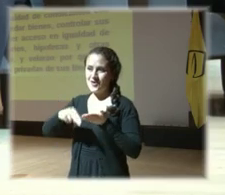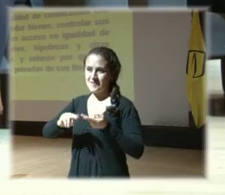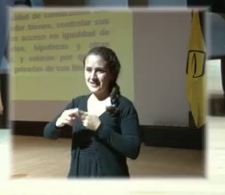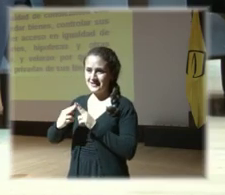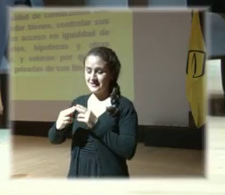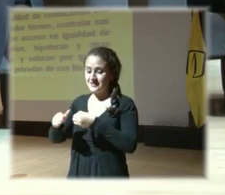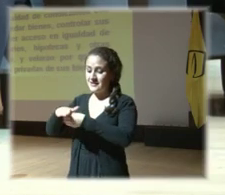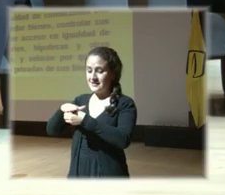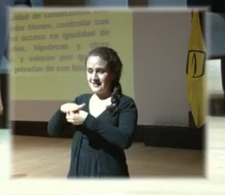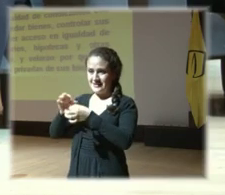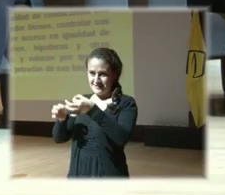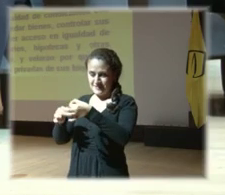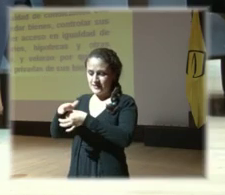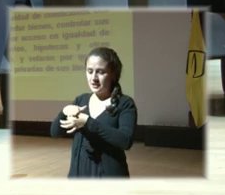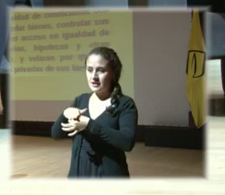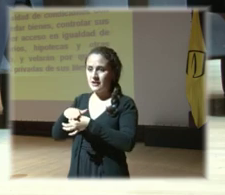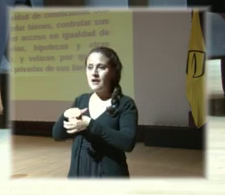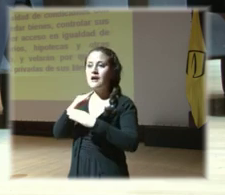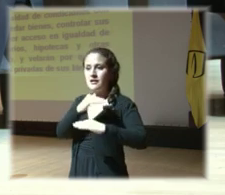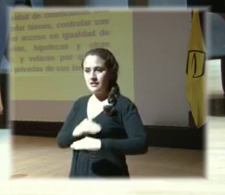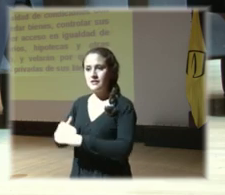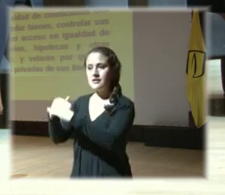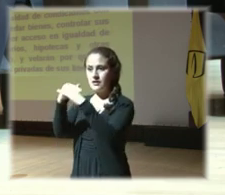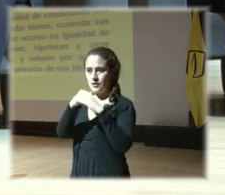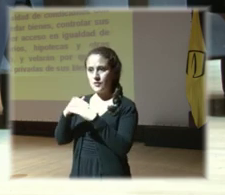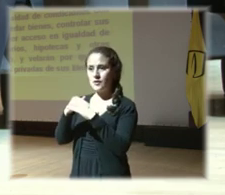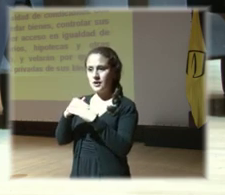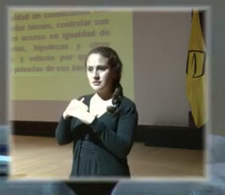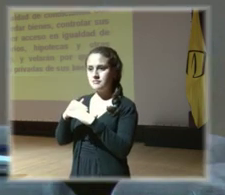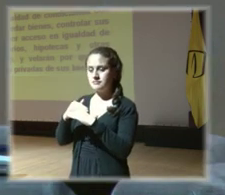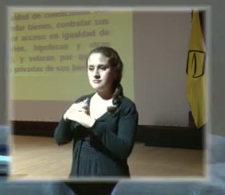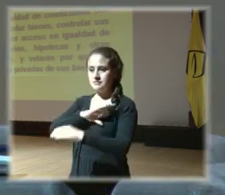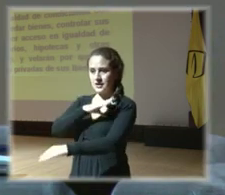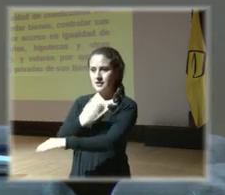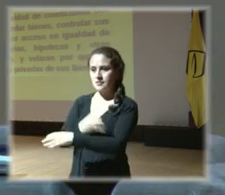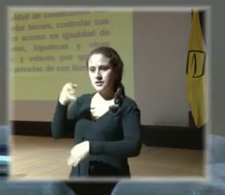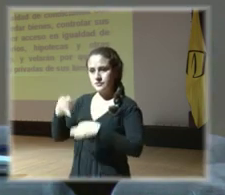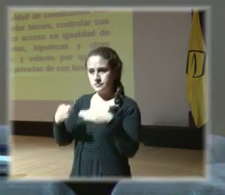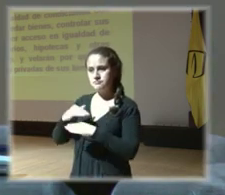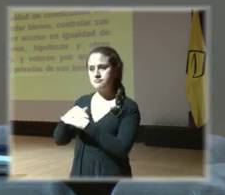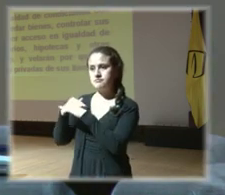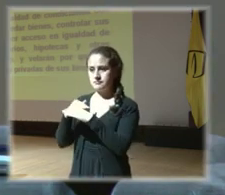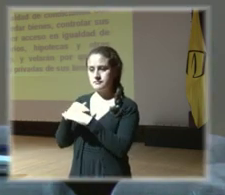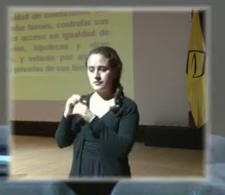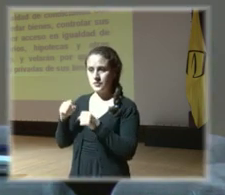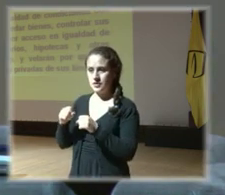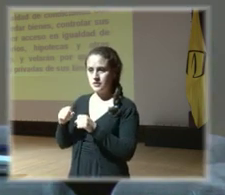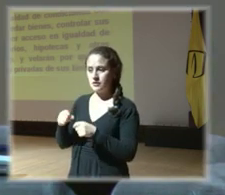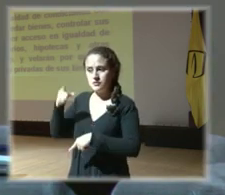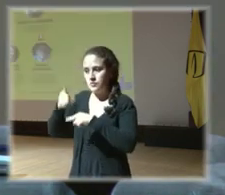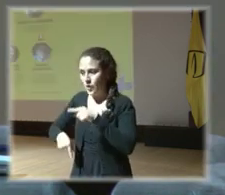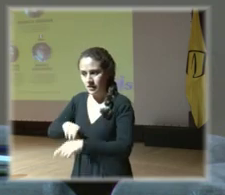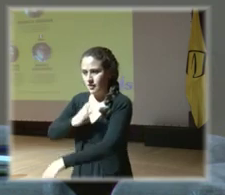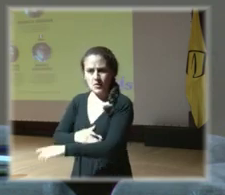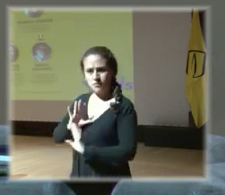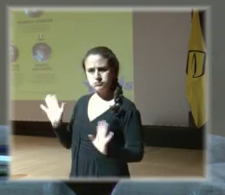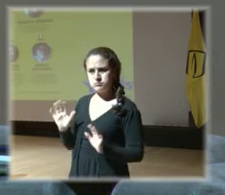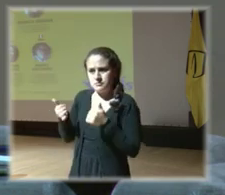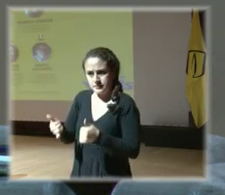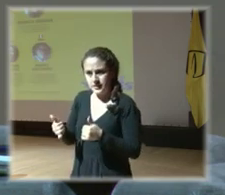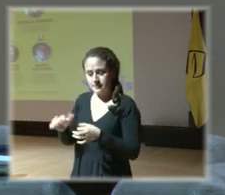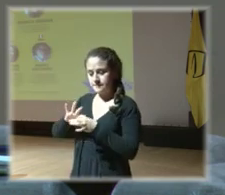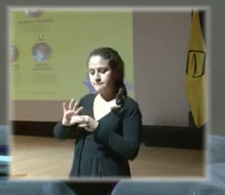cara tenemos la igualdad en ejercicio de capacidad jurídica, capacidad para todo. No existe incapacidad. Lo damos